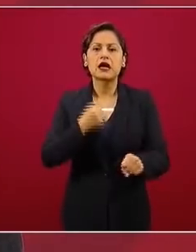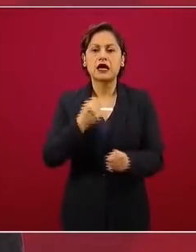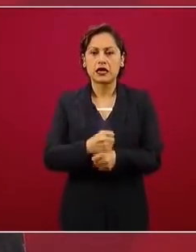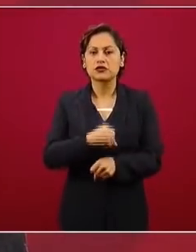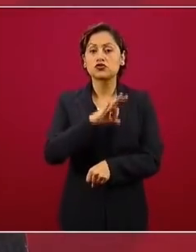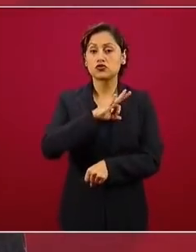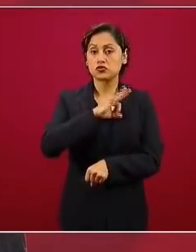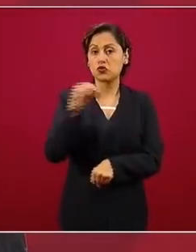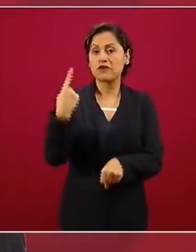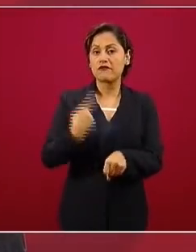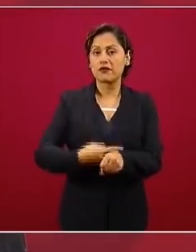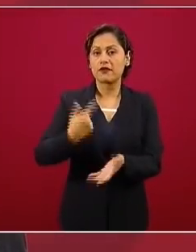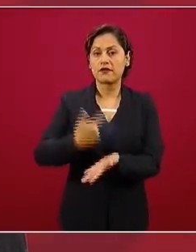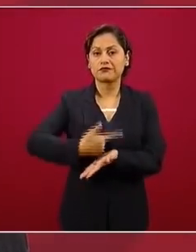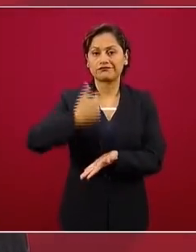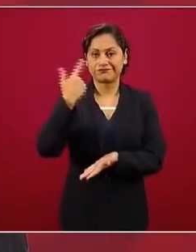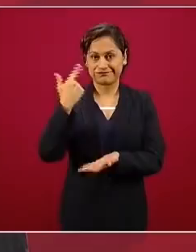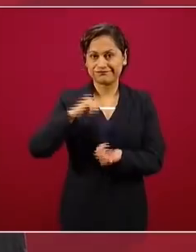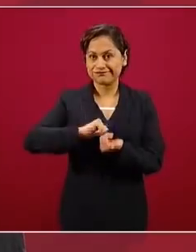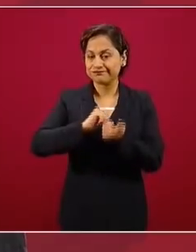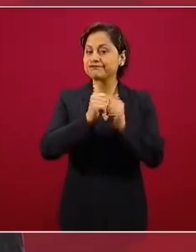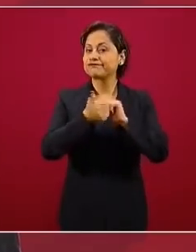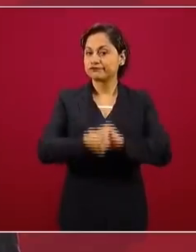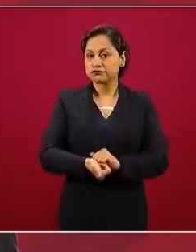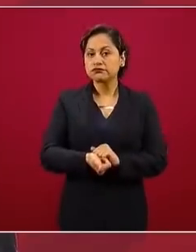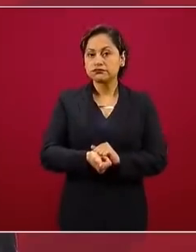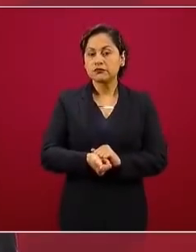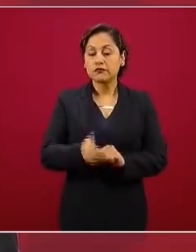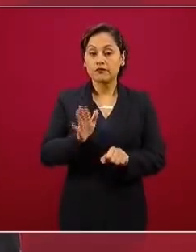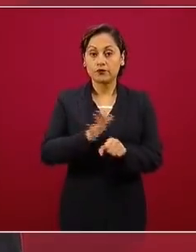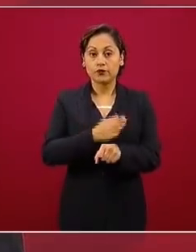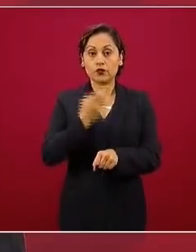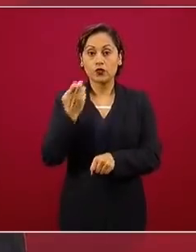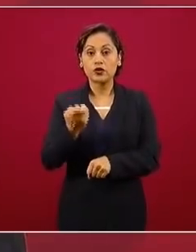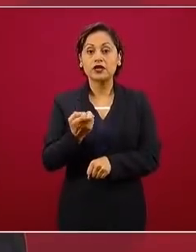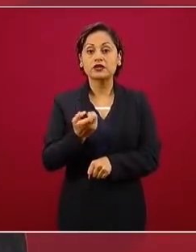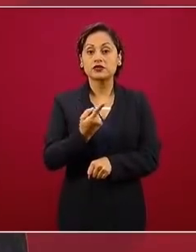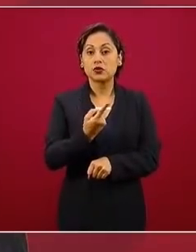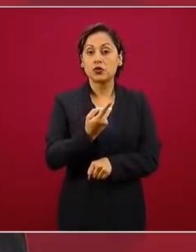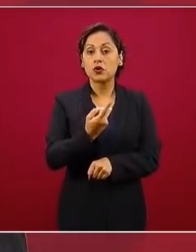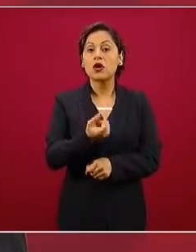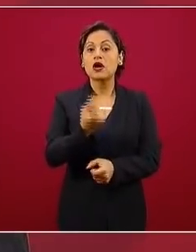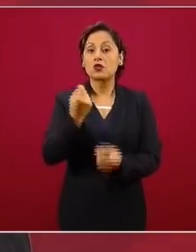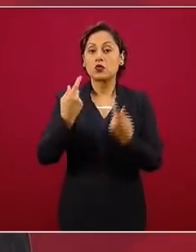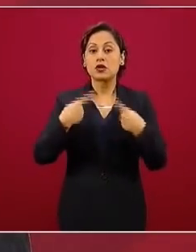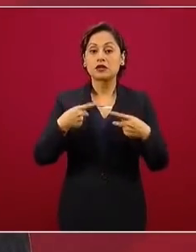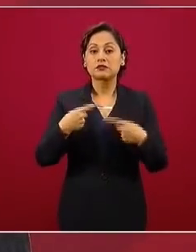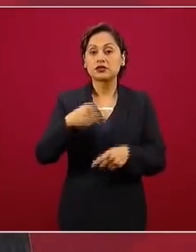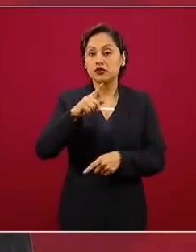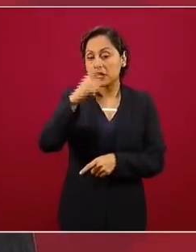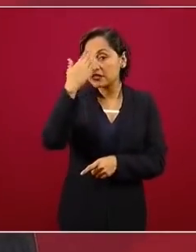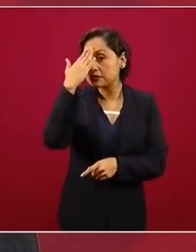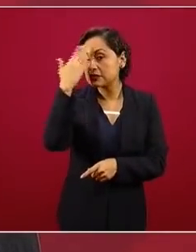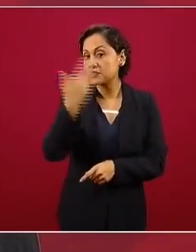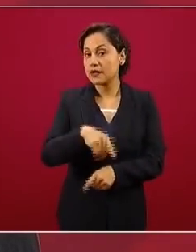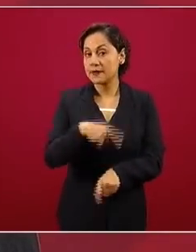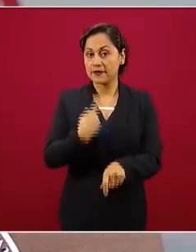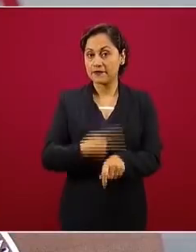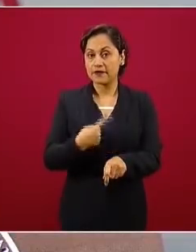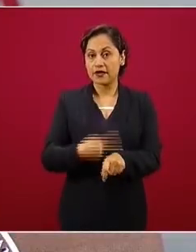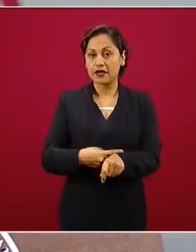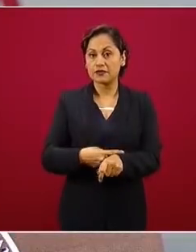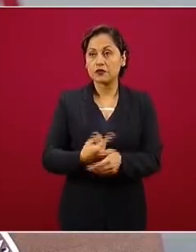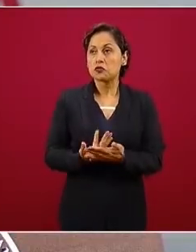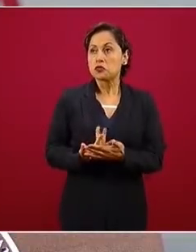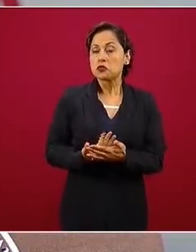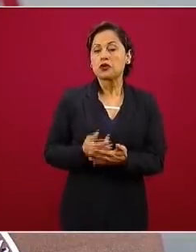forma complicada, por lo que en estas personas no deberían esperar para recibir atención médica si presentan